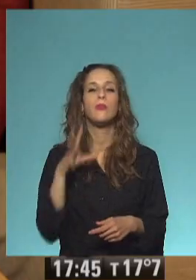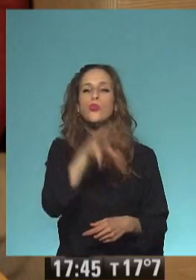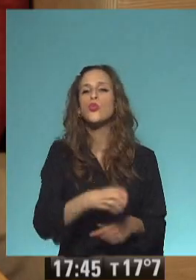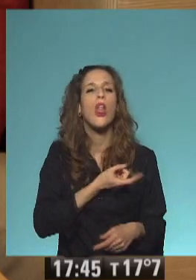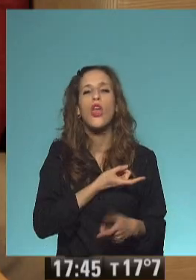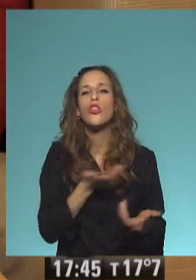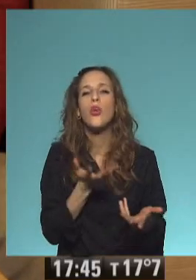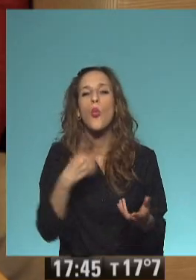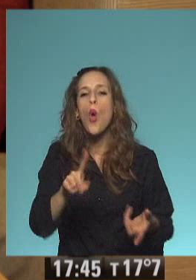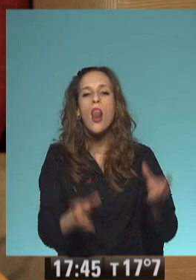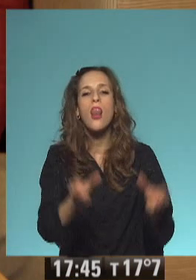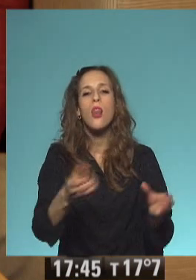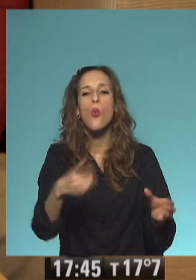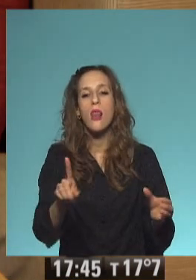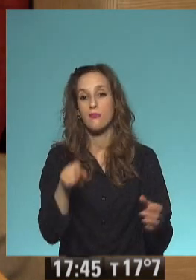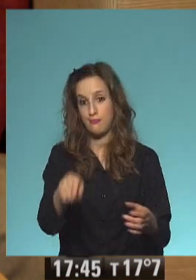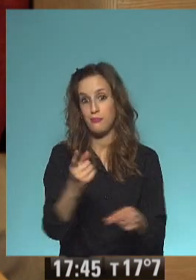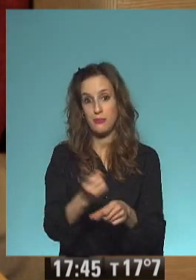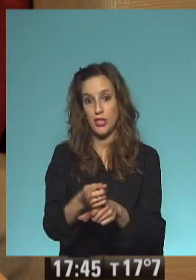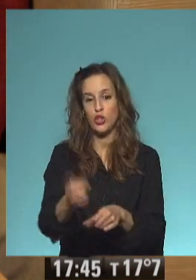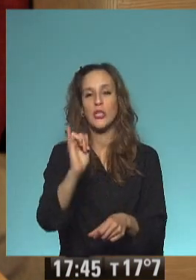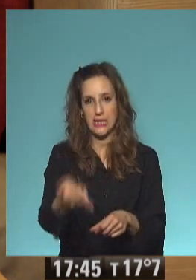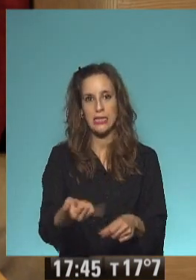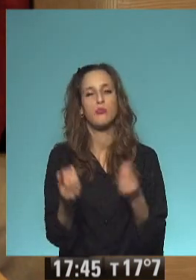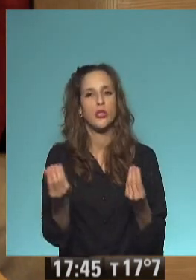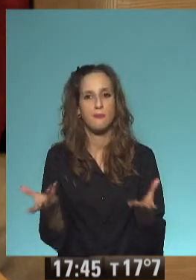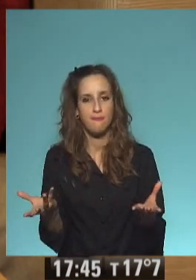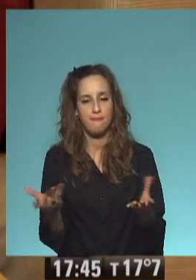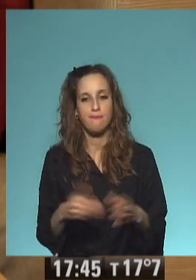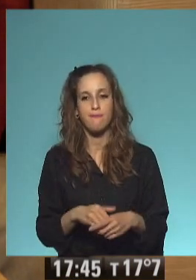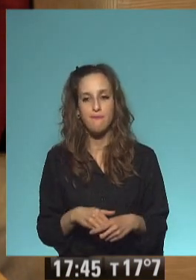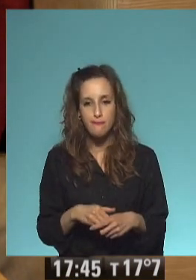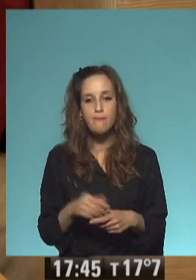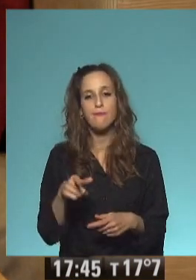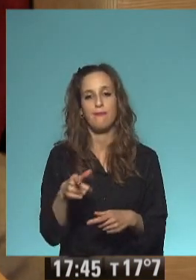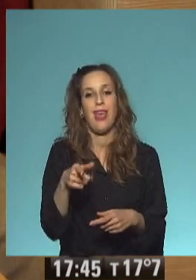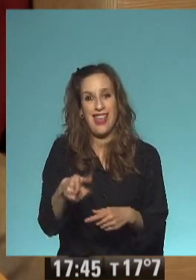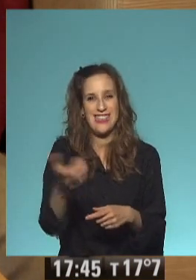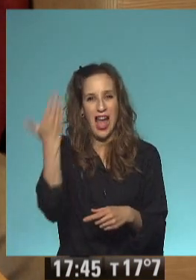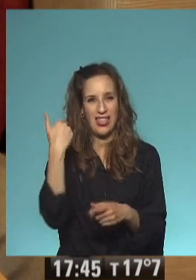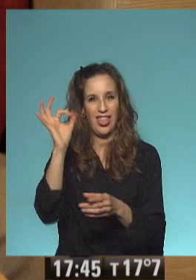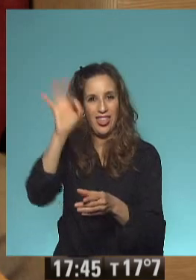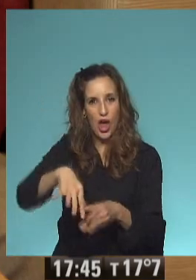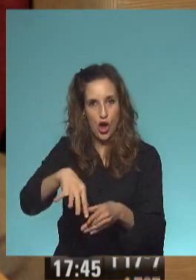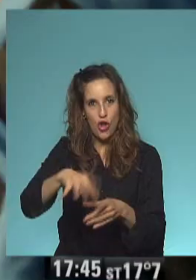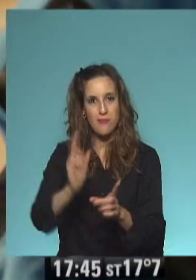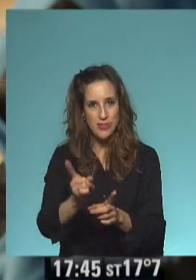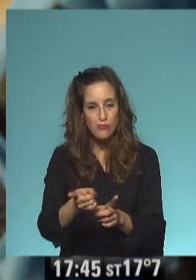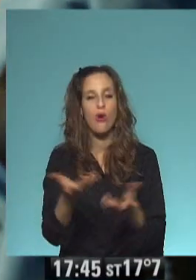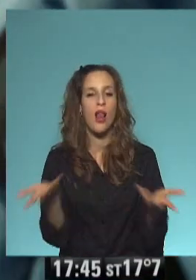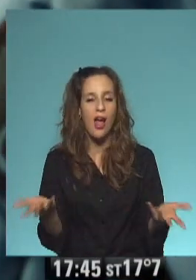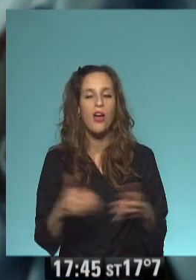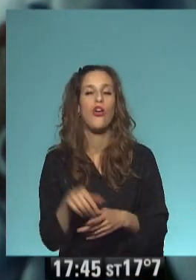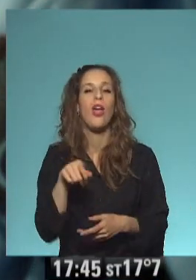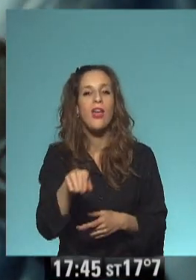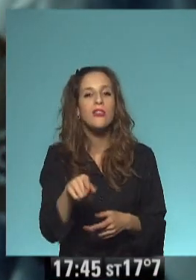dado? ¿En qué vaso? Acá. Muy bien. ¿Por qué? Porque ella lo había dejado ahí. Exacto, Martu. Eso